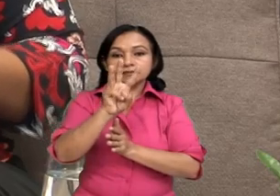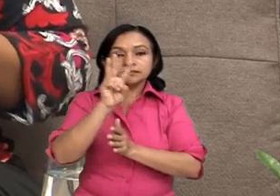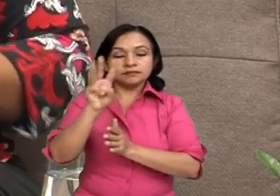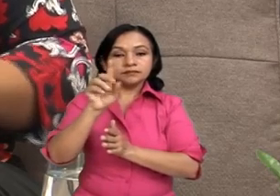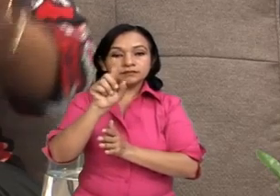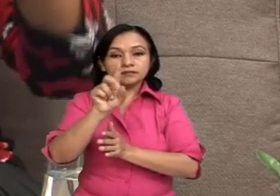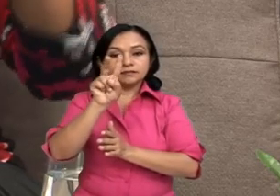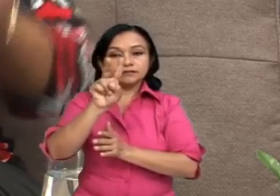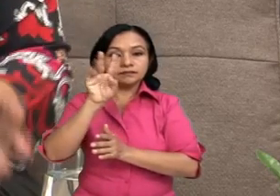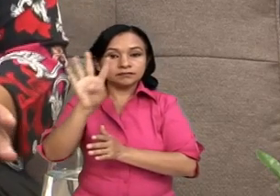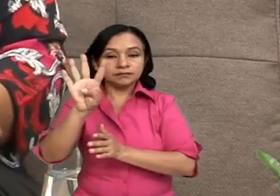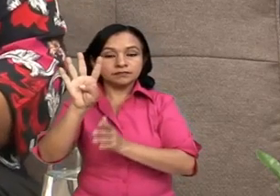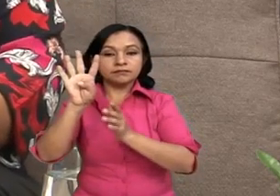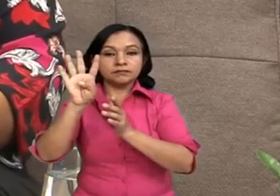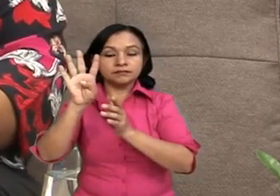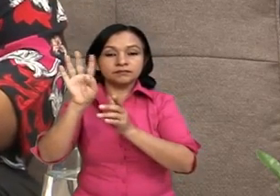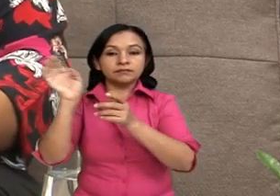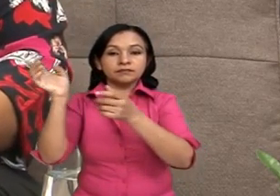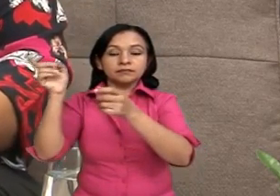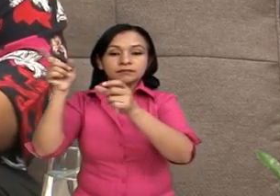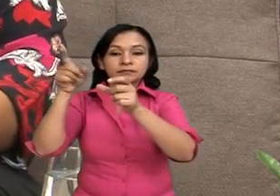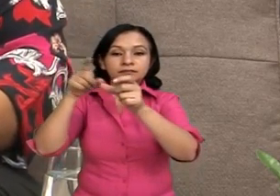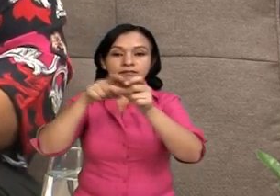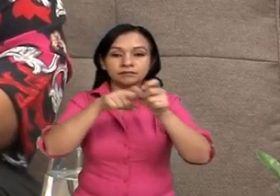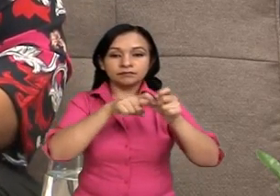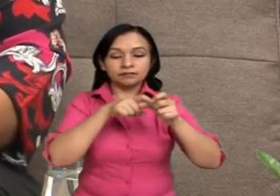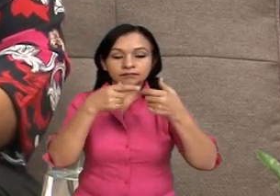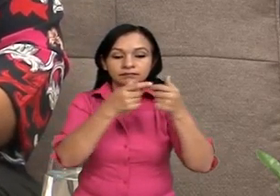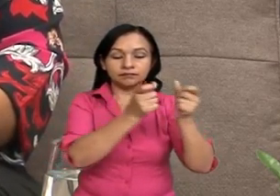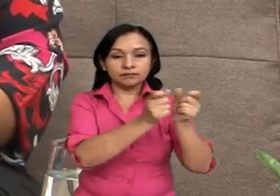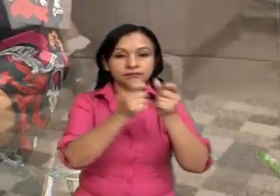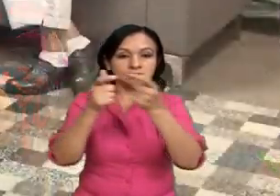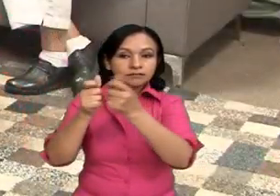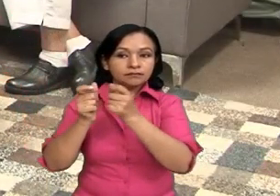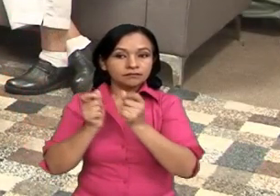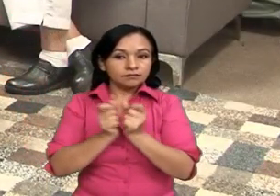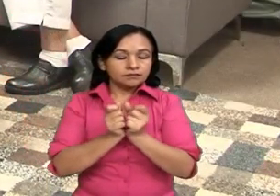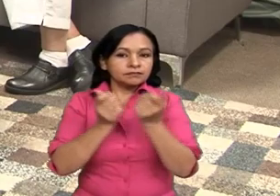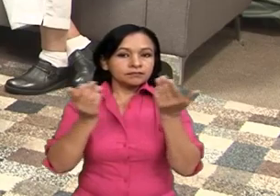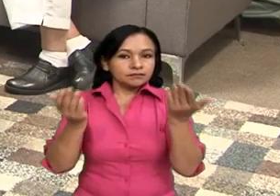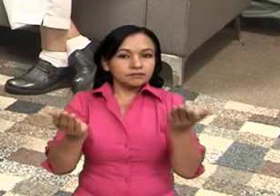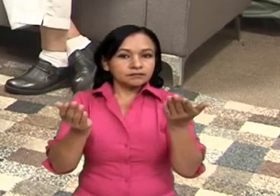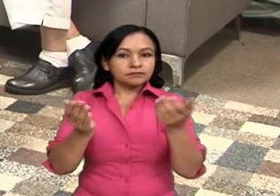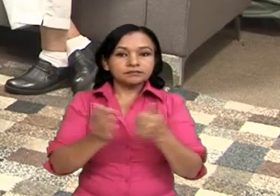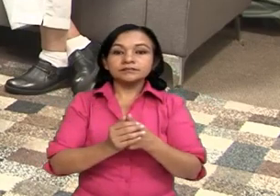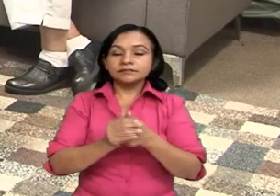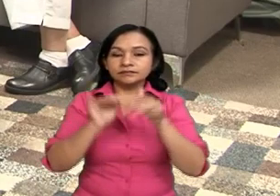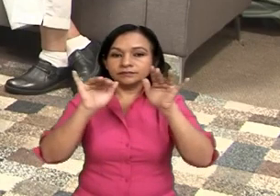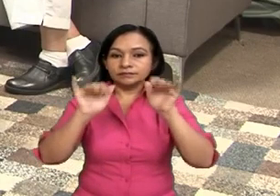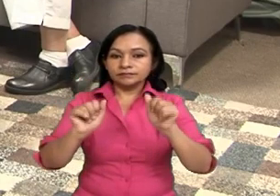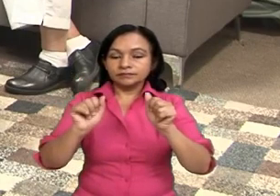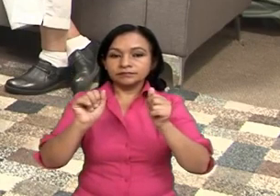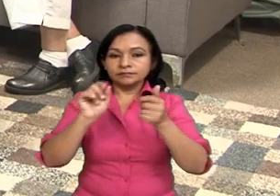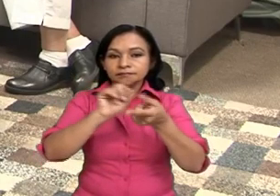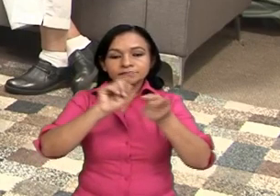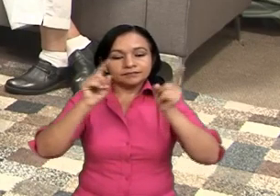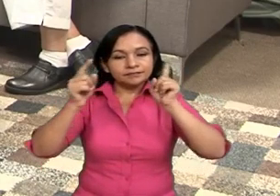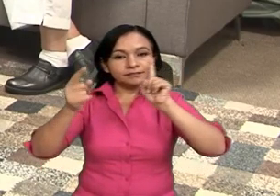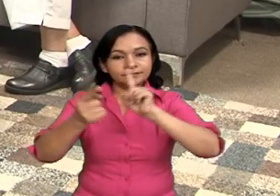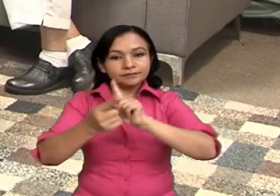133.124 mujeres organizadas en cooperativas. Ok. Entonces, es ya un salto